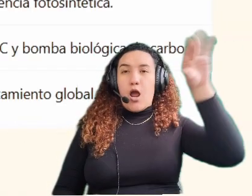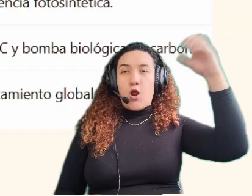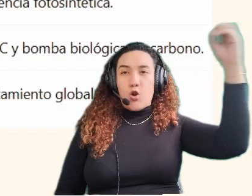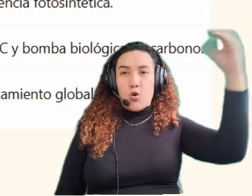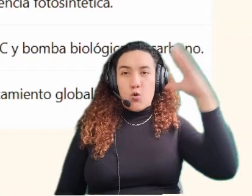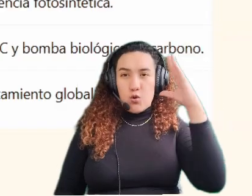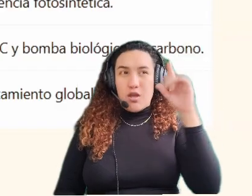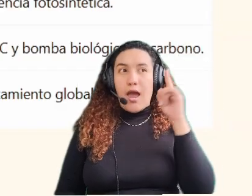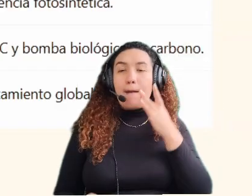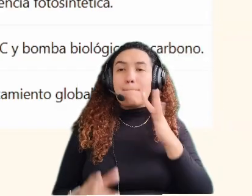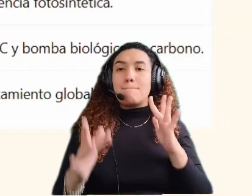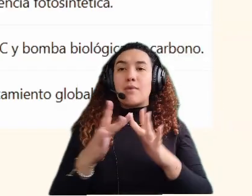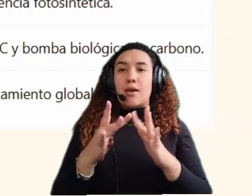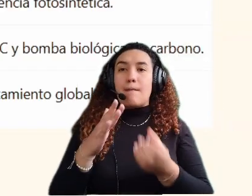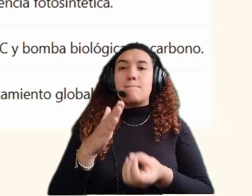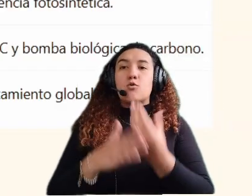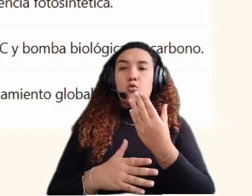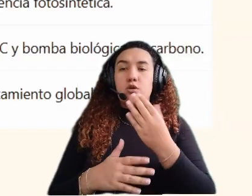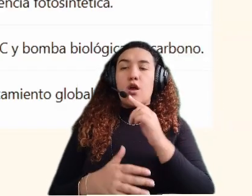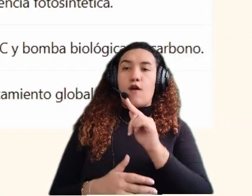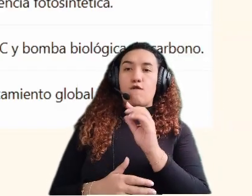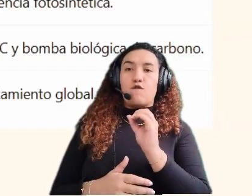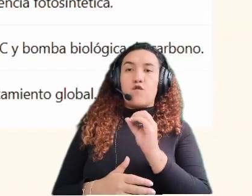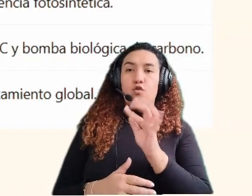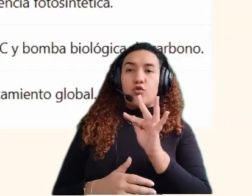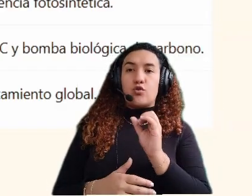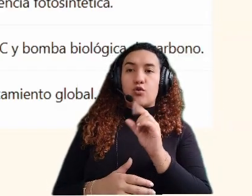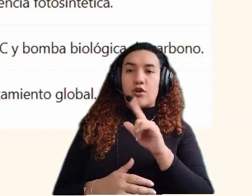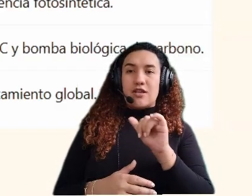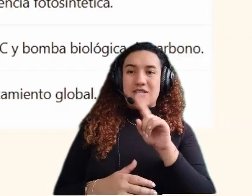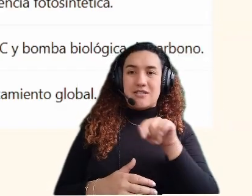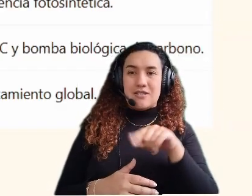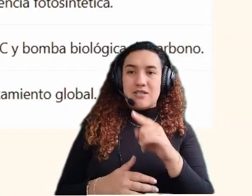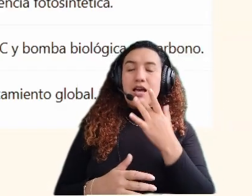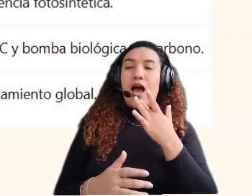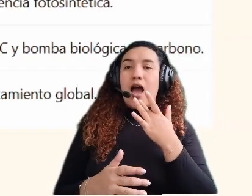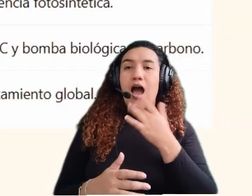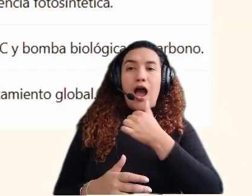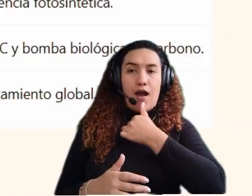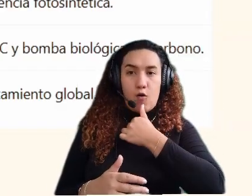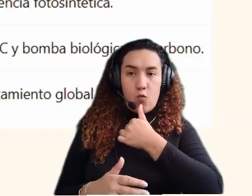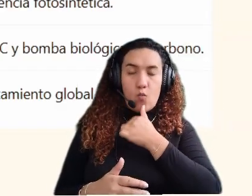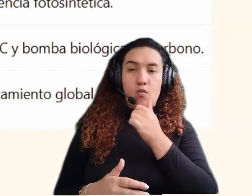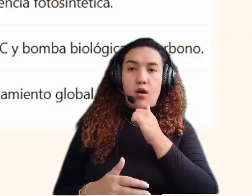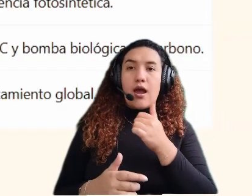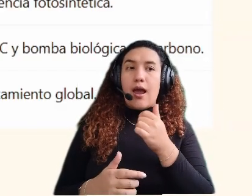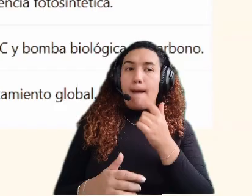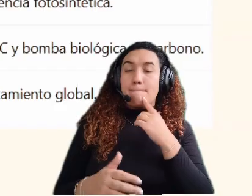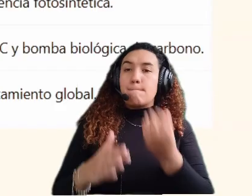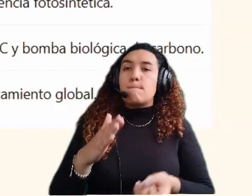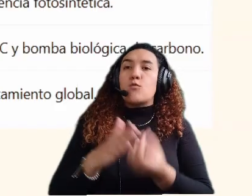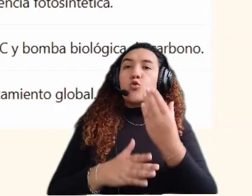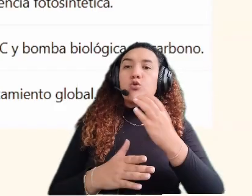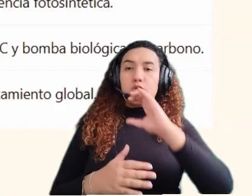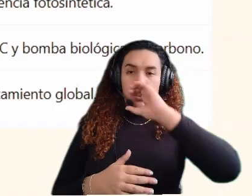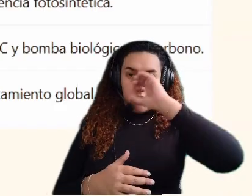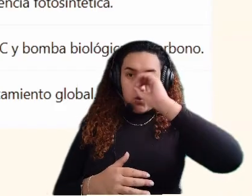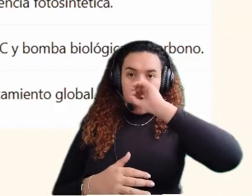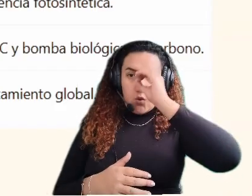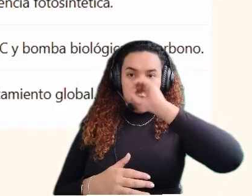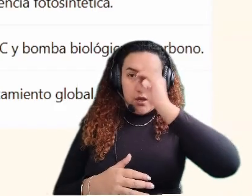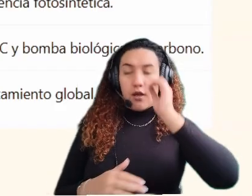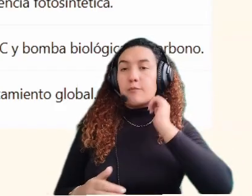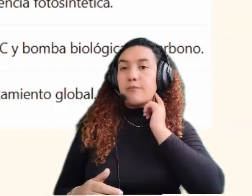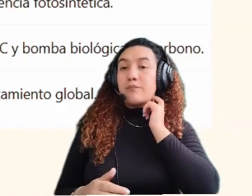y produce la fotólisis del agua, liberando oxígeno